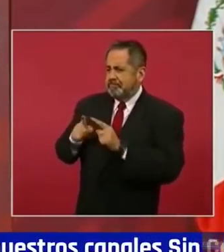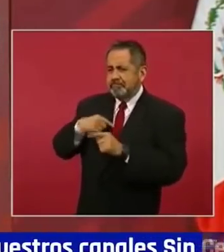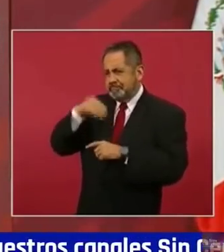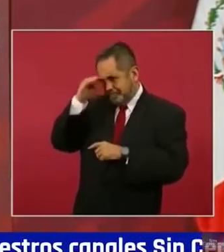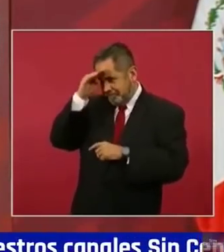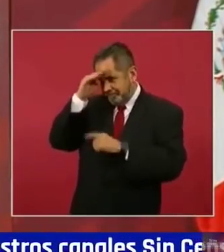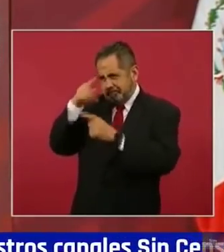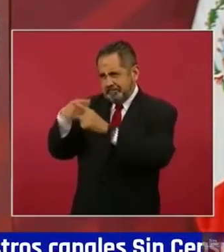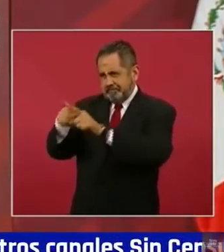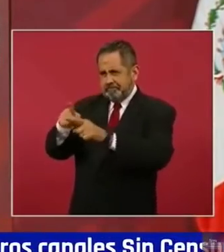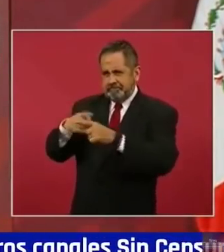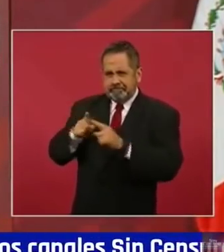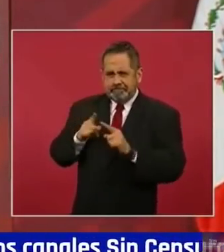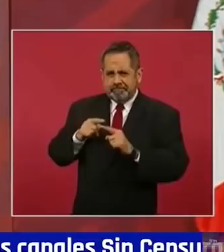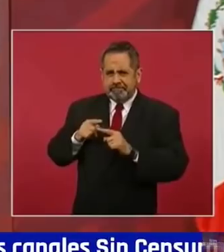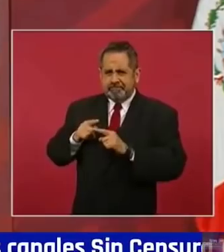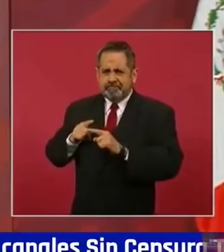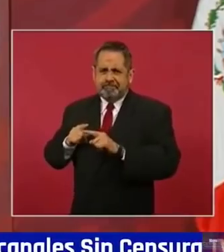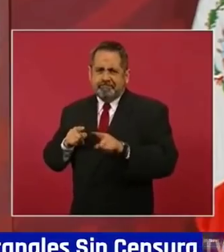diferencias,